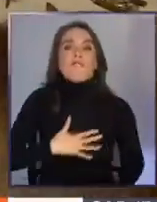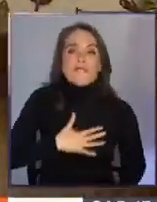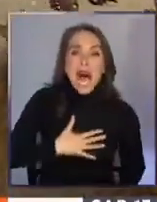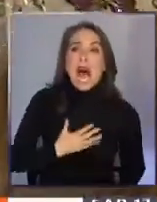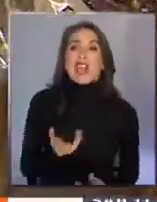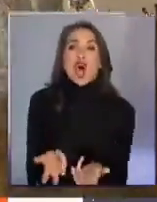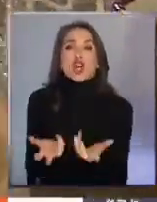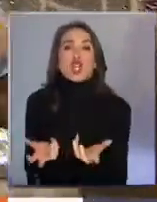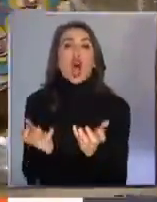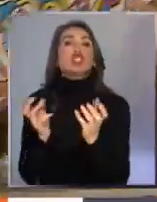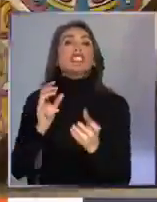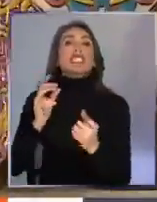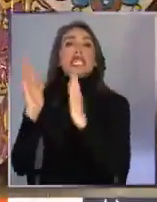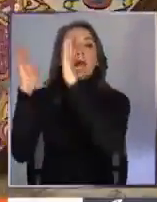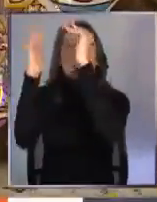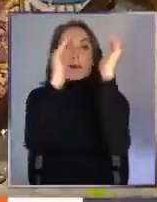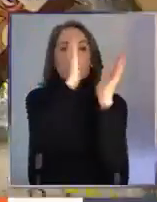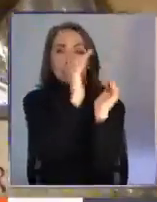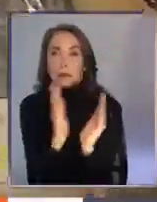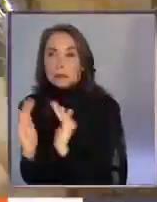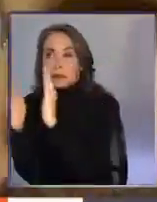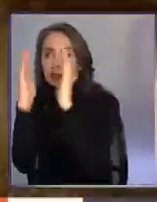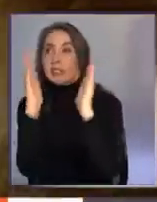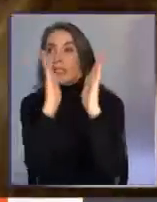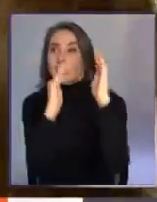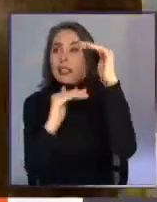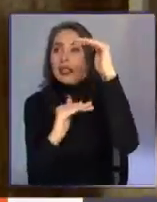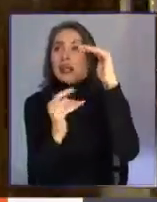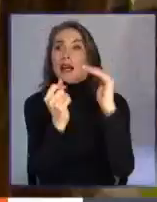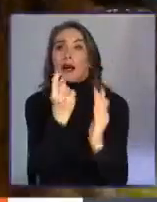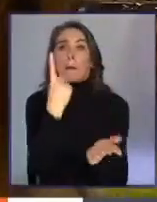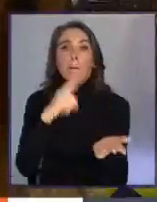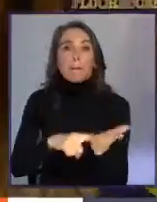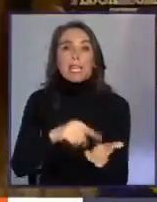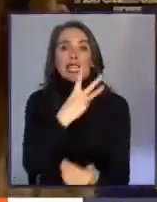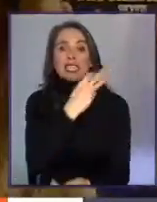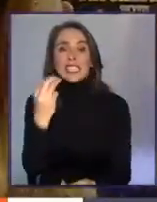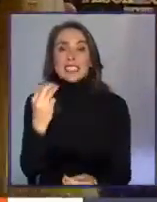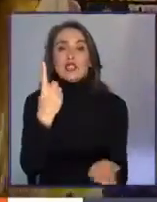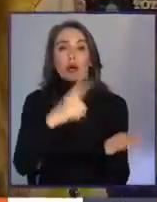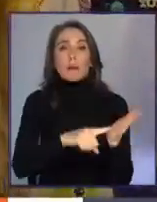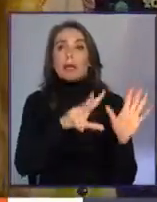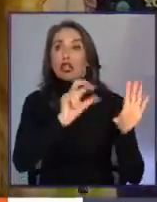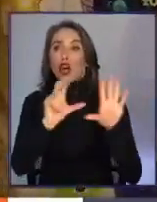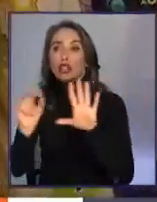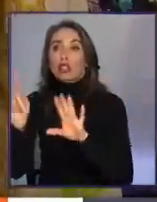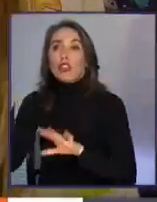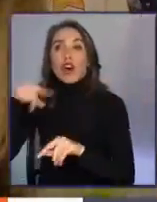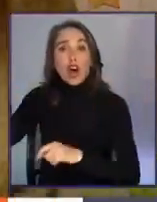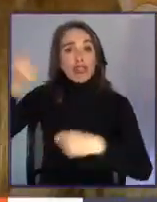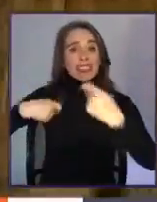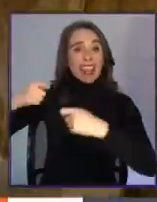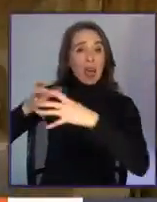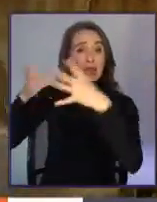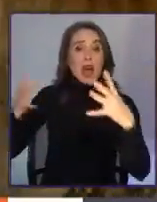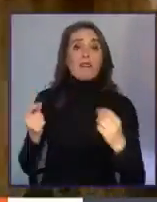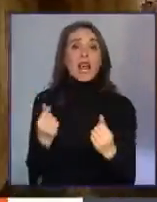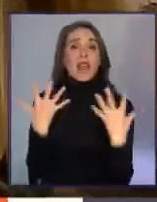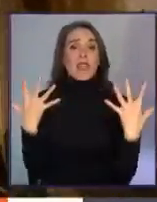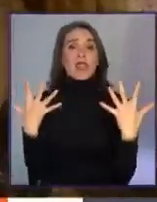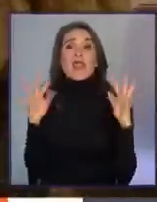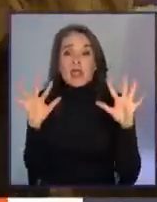cocinas. Exacto, y quedan muy bien. Sí, y están a 1.300, 1.800. Esto en tienda te sale arriba de 10 lucas.